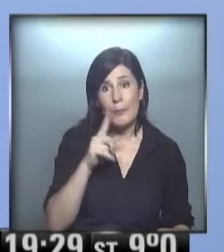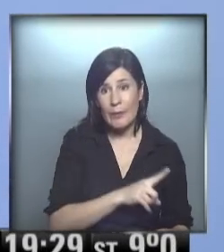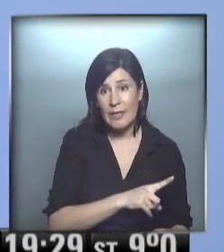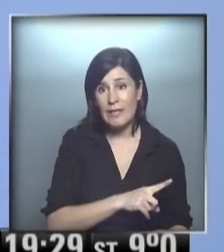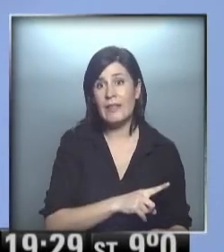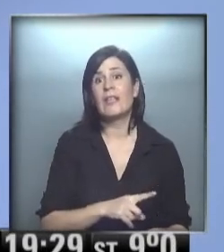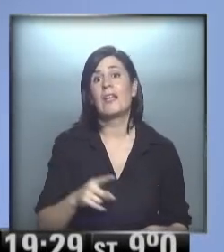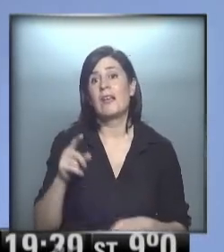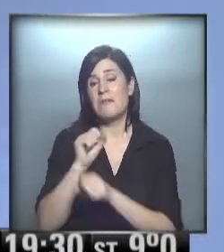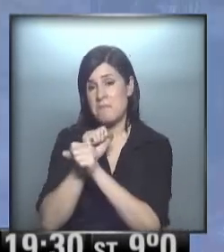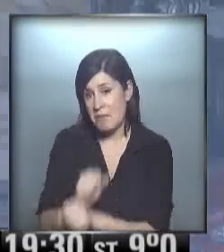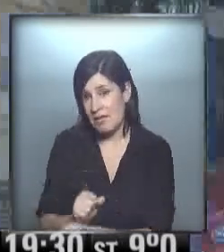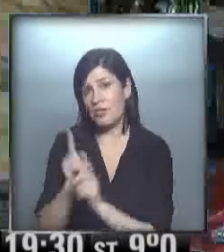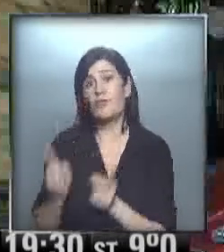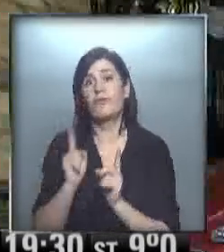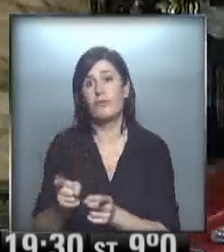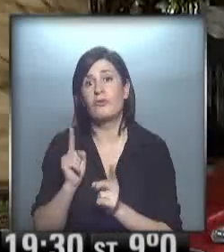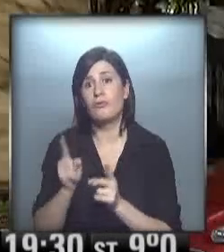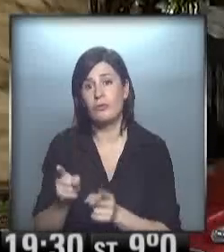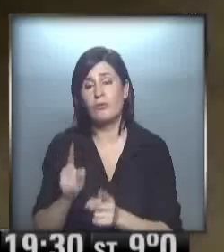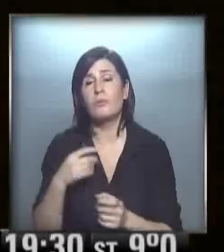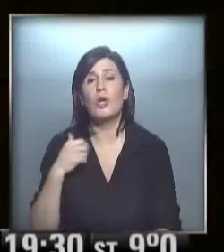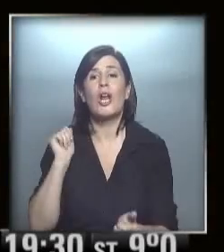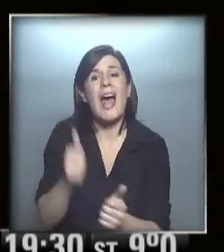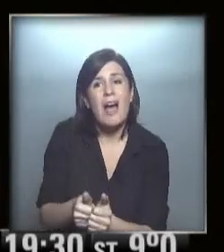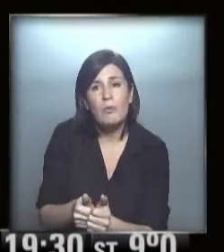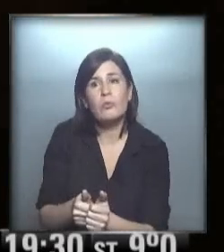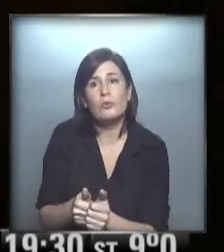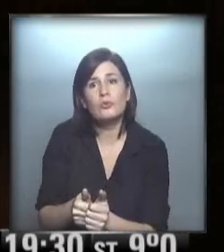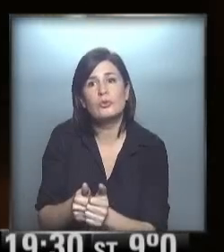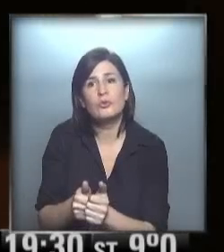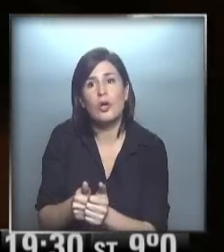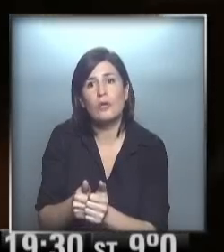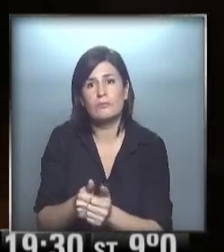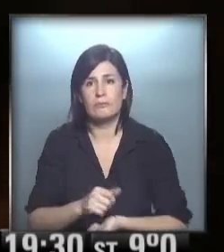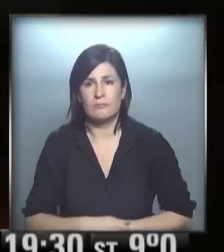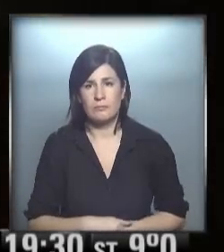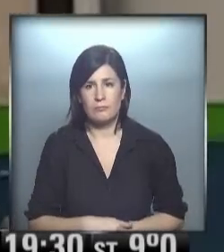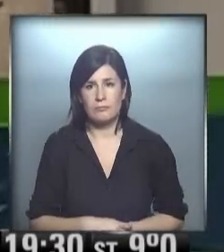sigue, como señalábamos, detenido por abuso sexual agravado con acceso carnal.